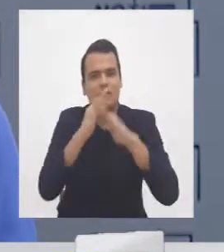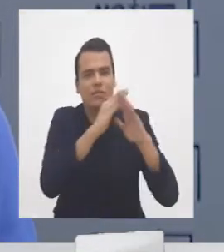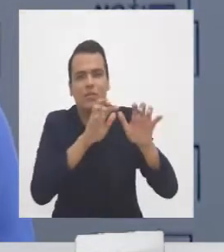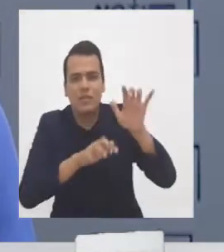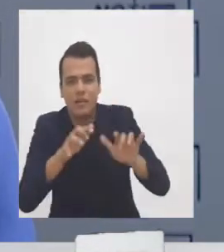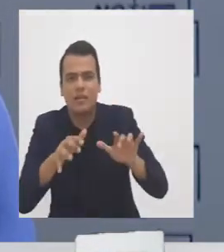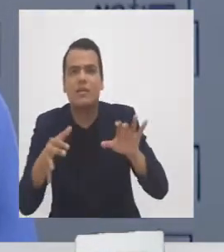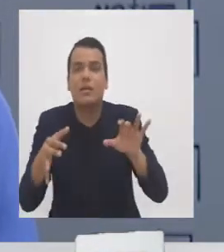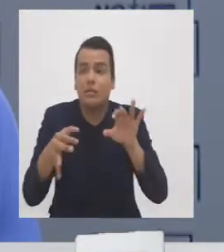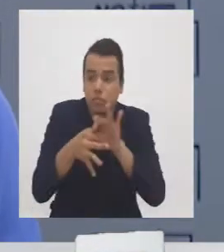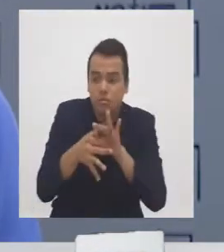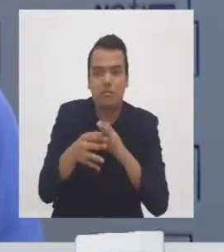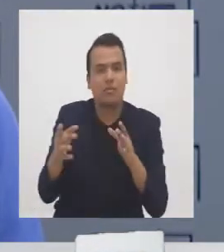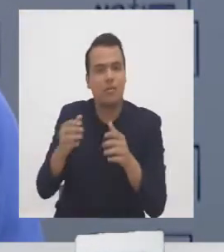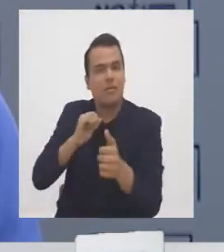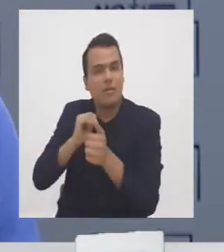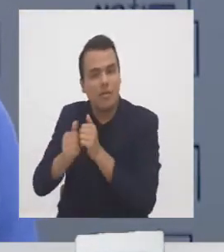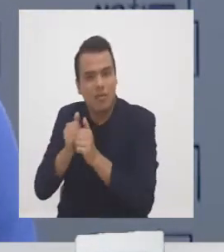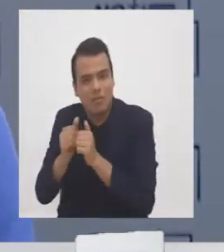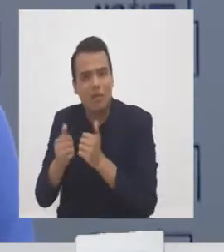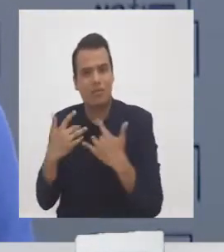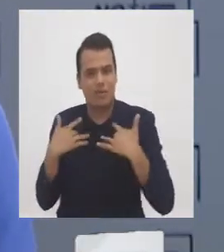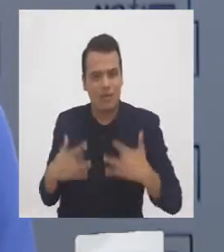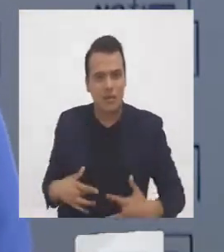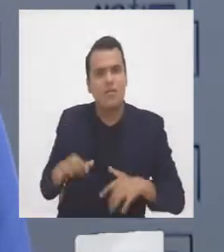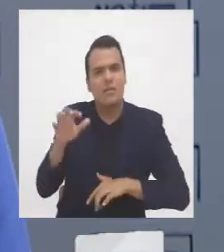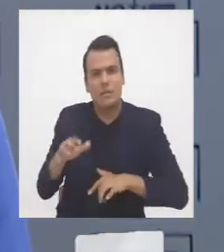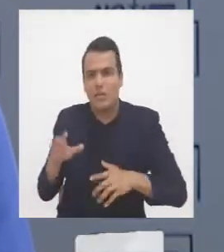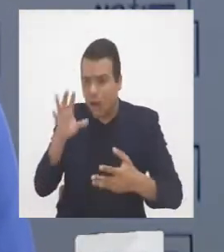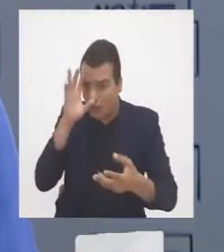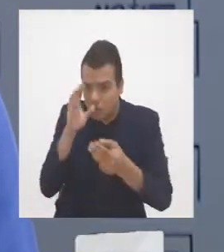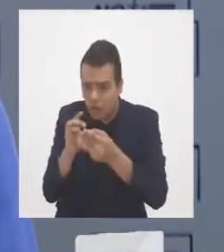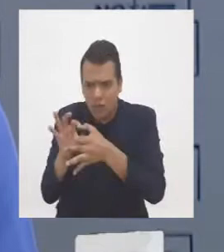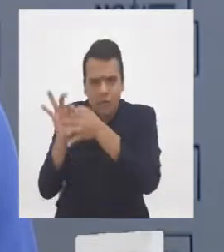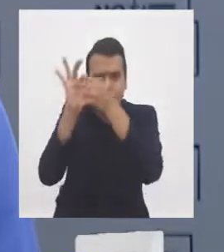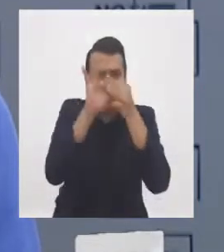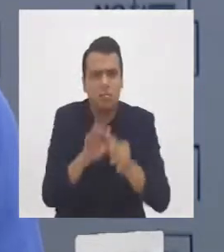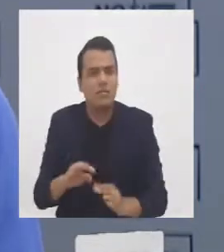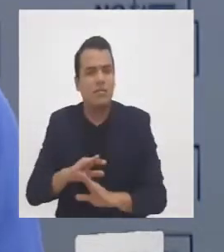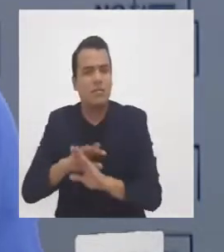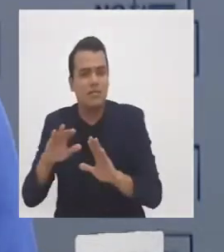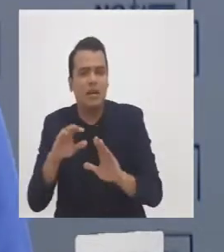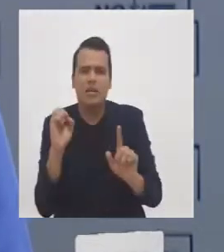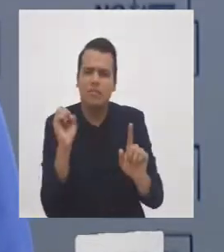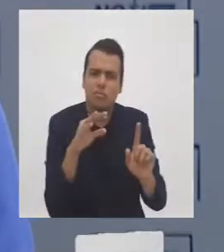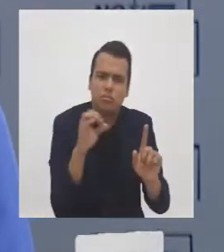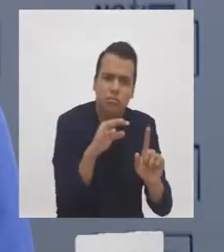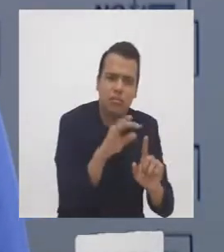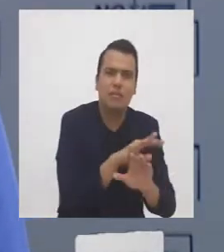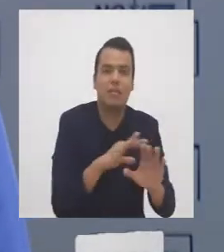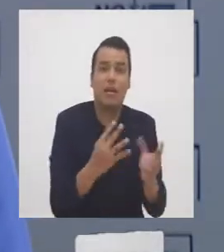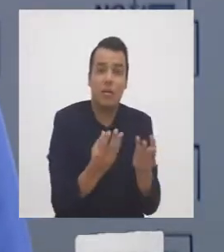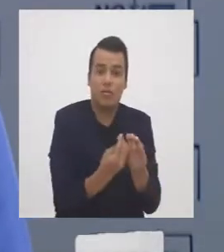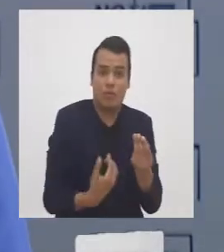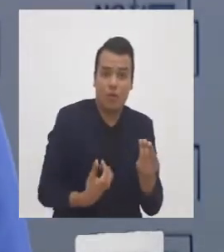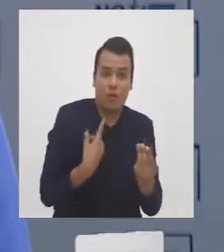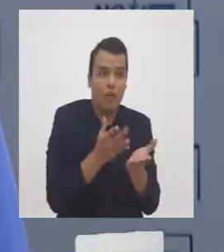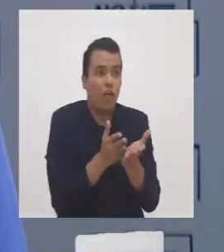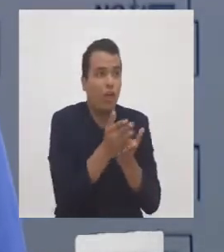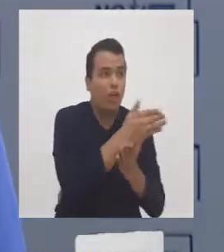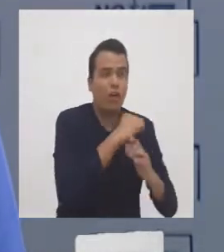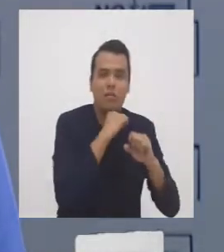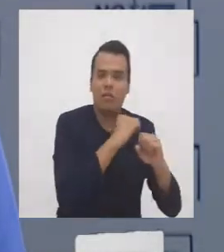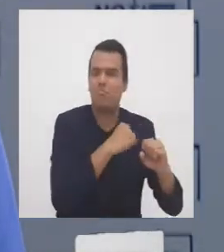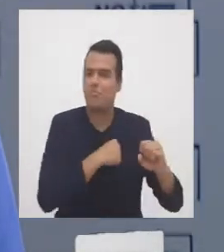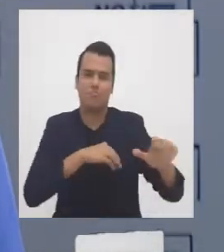de Seguridad, con la Secretaría de Deporte y de Salud. Si lo trabajamos de manera transversal, podemos reducir el riesgo de que nuestros